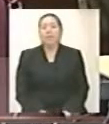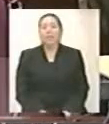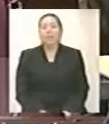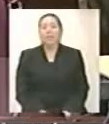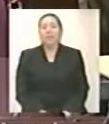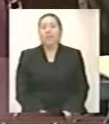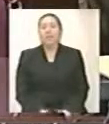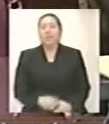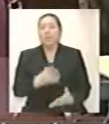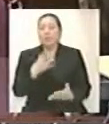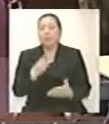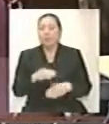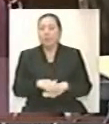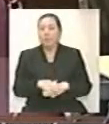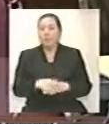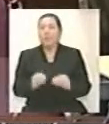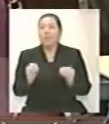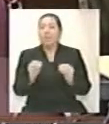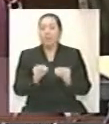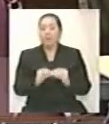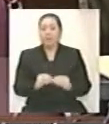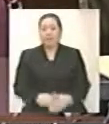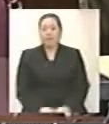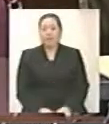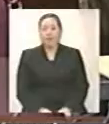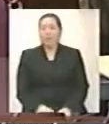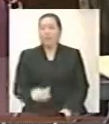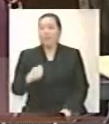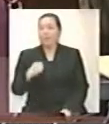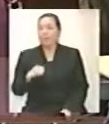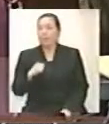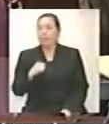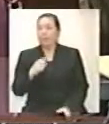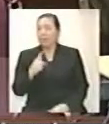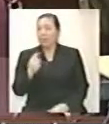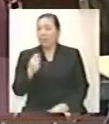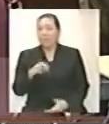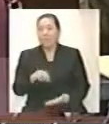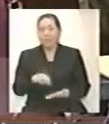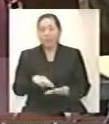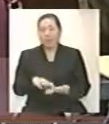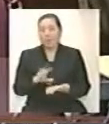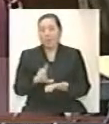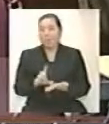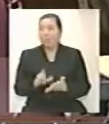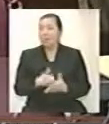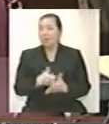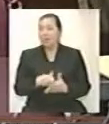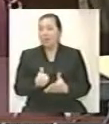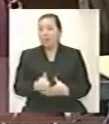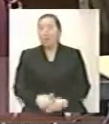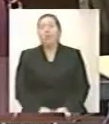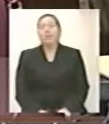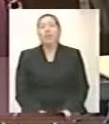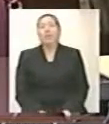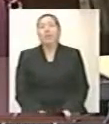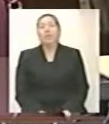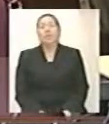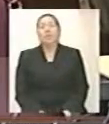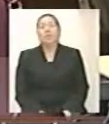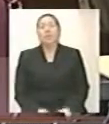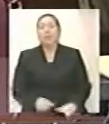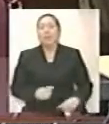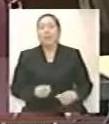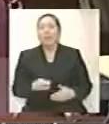Manuel afianza experiencias de gestión descentralistas, asesorías en los municipios de Piura, Trujillo, Pasco, Lima, entre otros. En el colectivo político dirigido